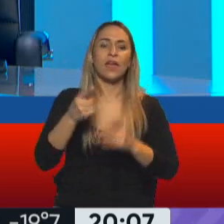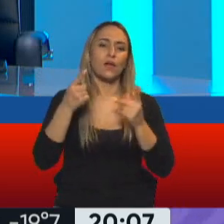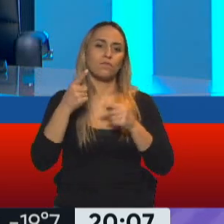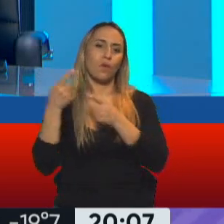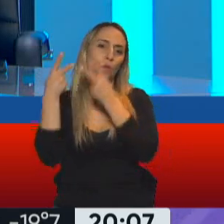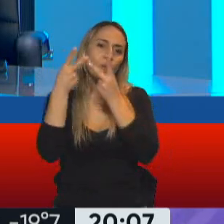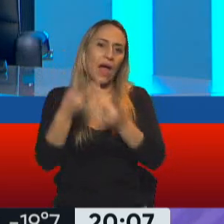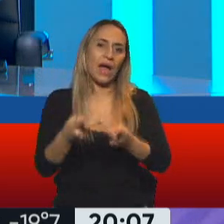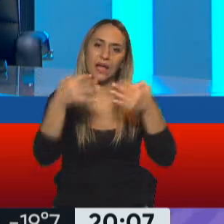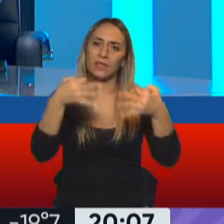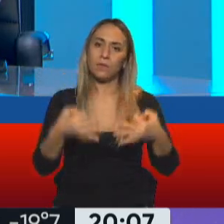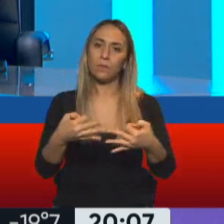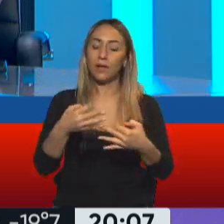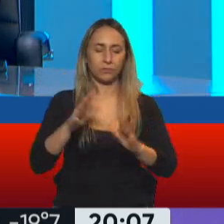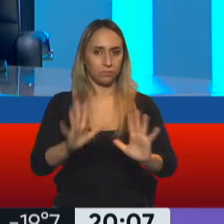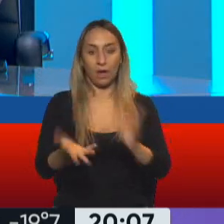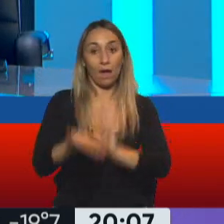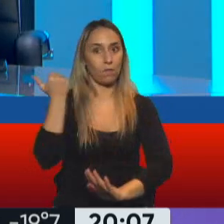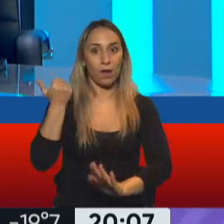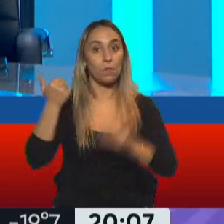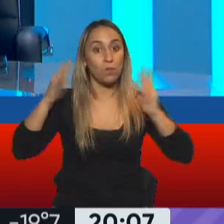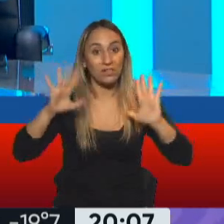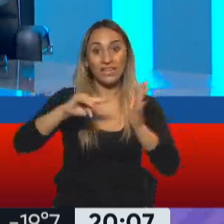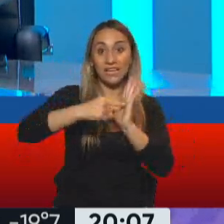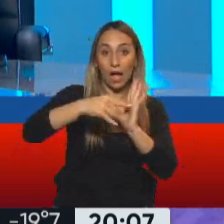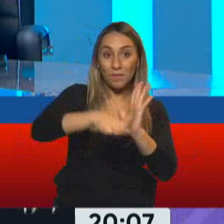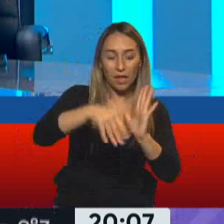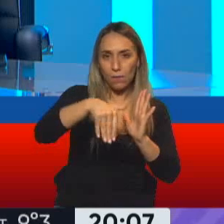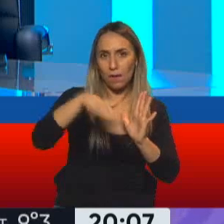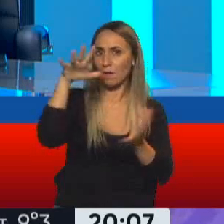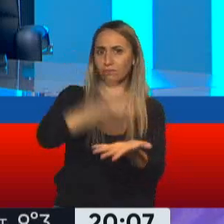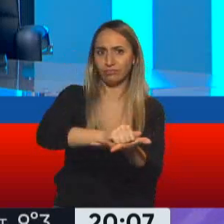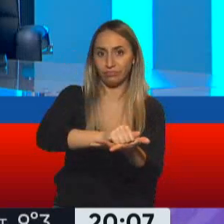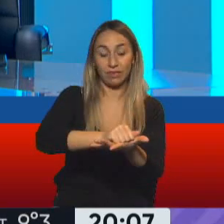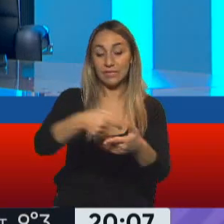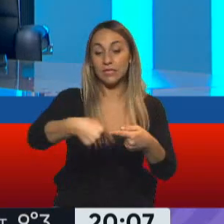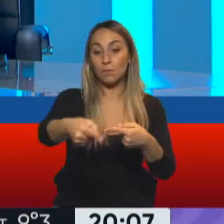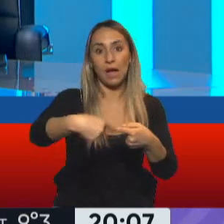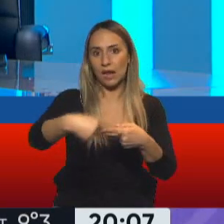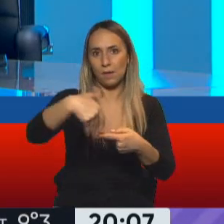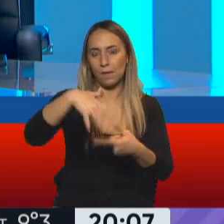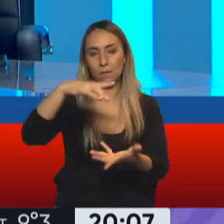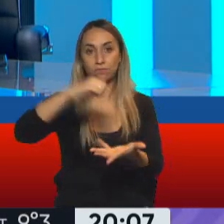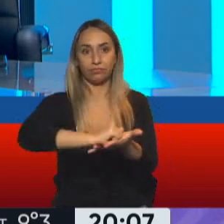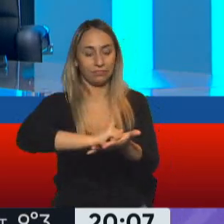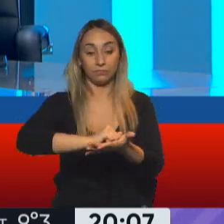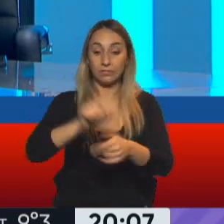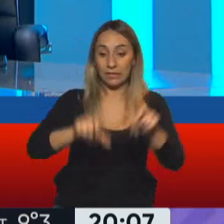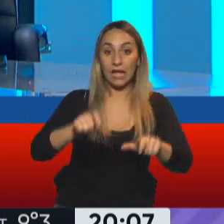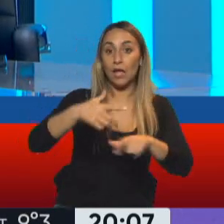porque posiblemente estén controlando la capital en los próximos días, en las próximas semanas. Lo cual, digo,